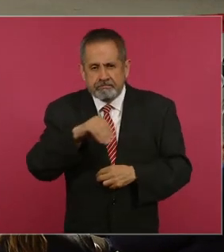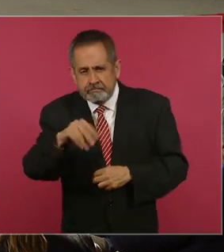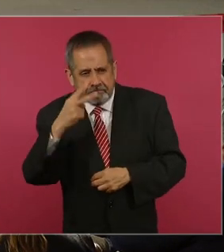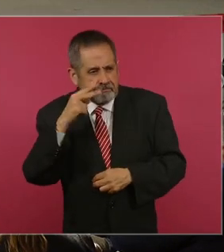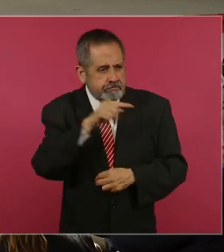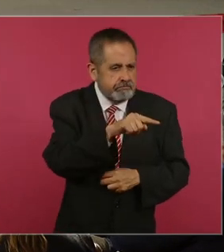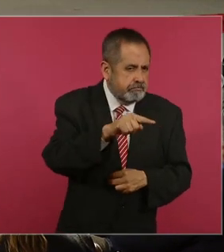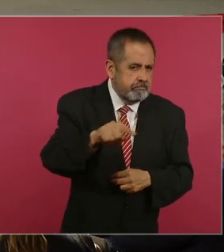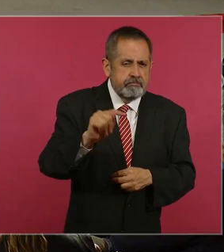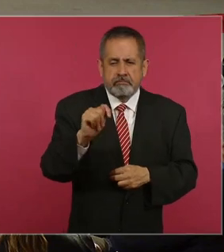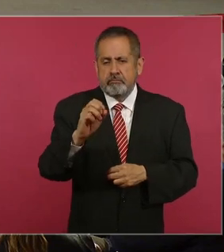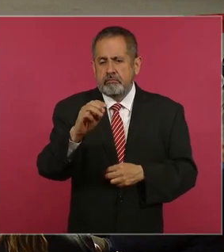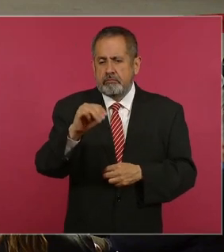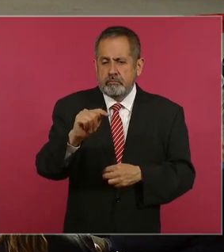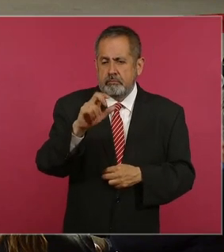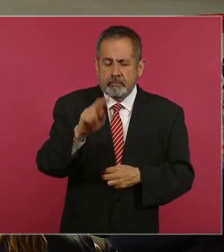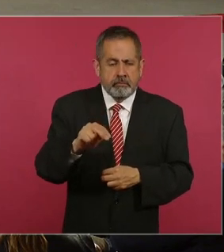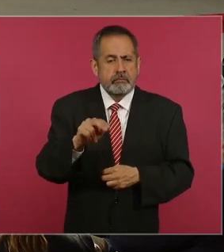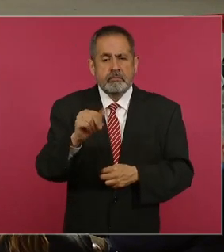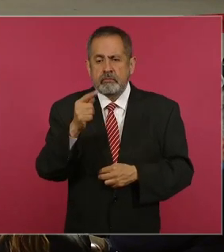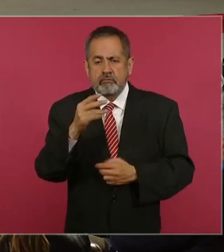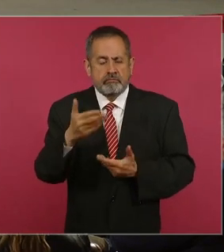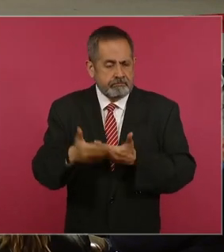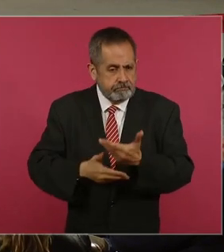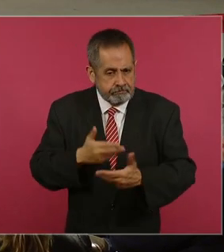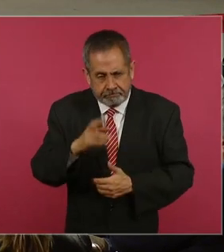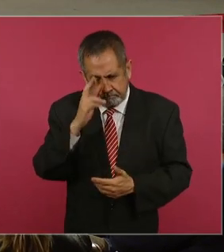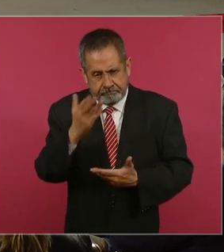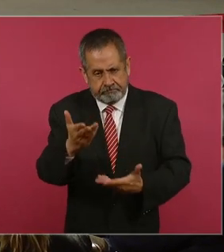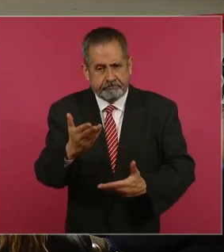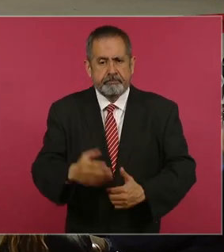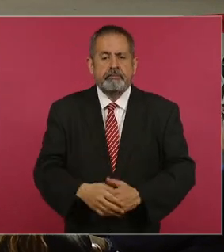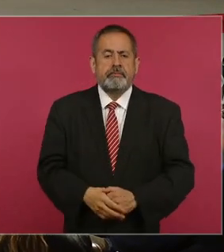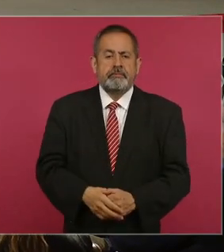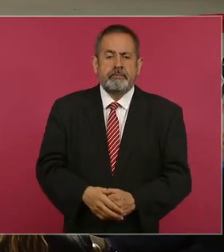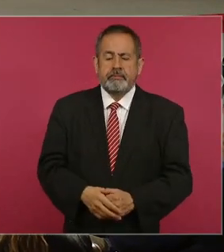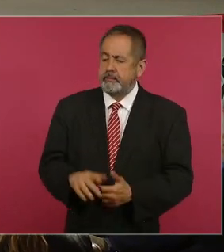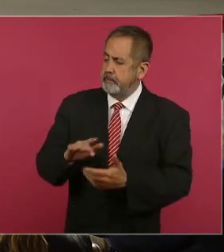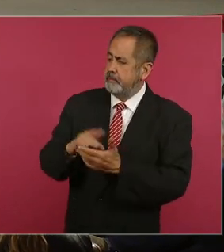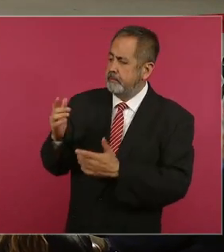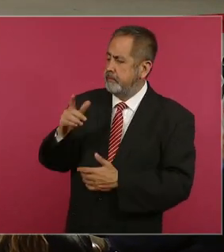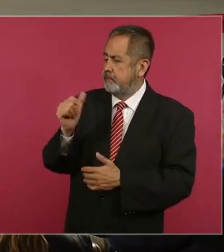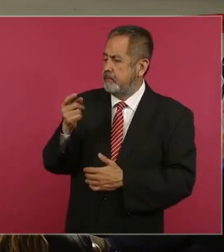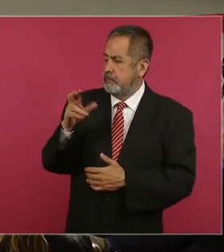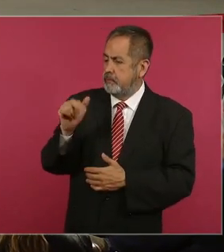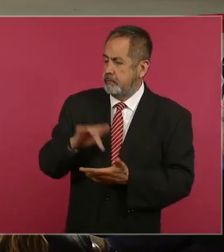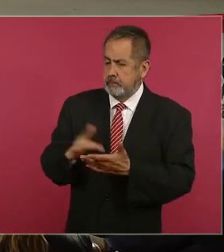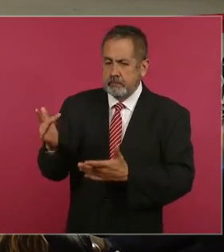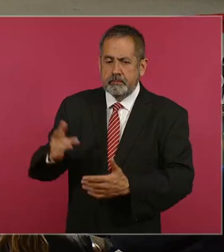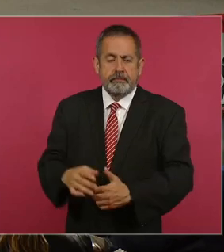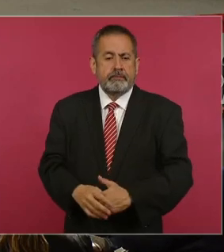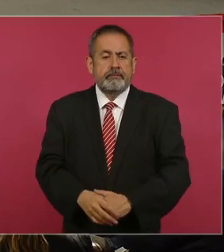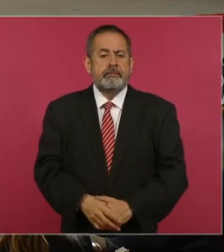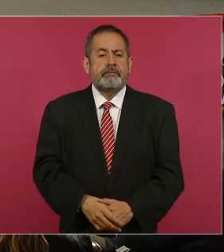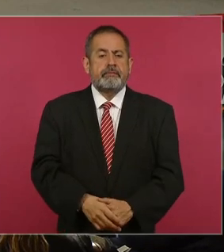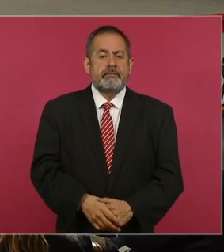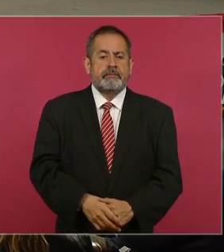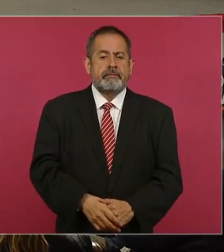por Tomatlán y Autlán. A sus órdenes. Gracias, Laura. Muchas gracias.